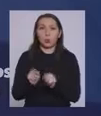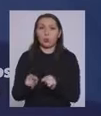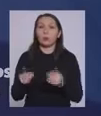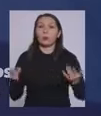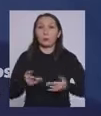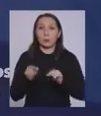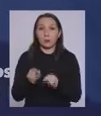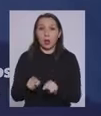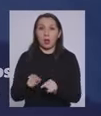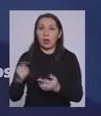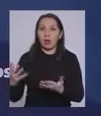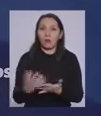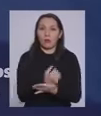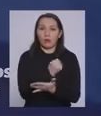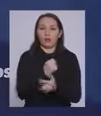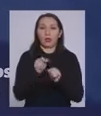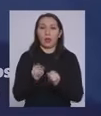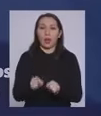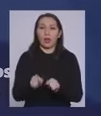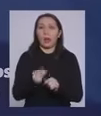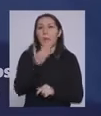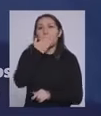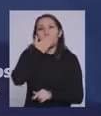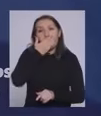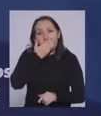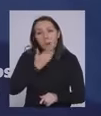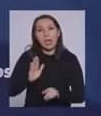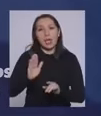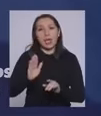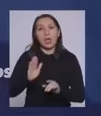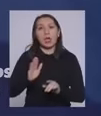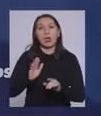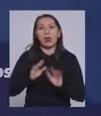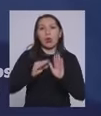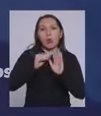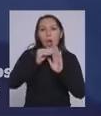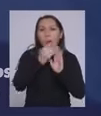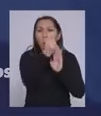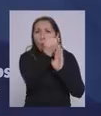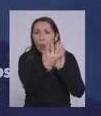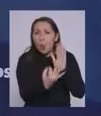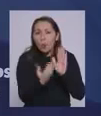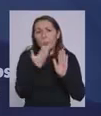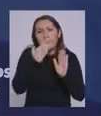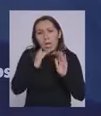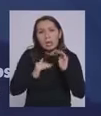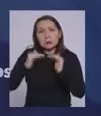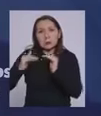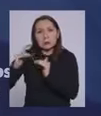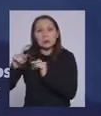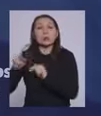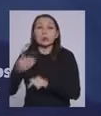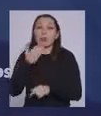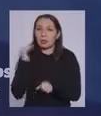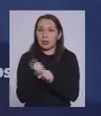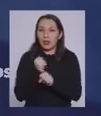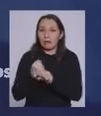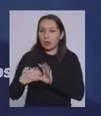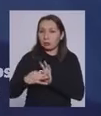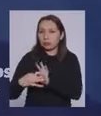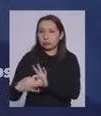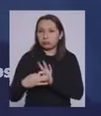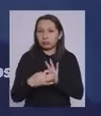para lograr mejorar los índices que podamos mejorar y trabajar en